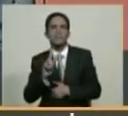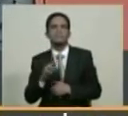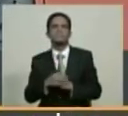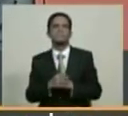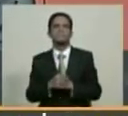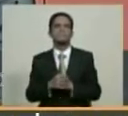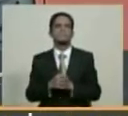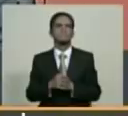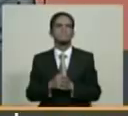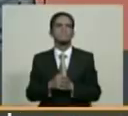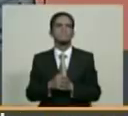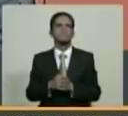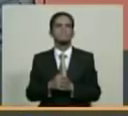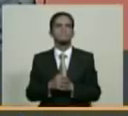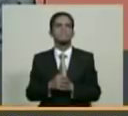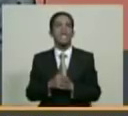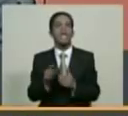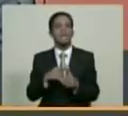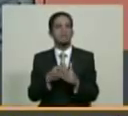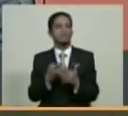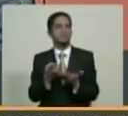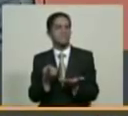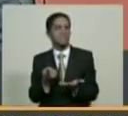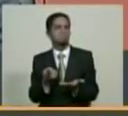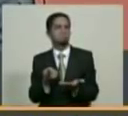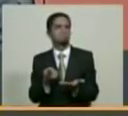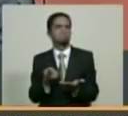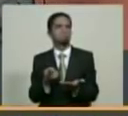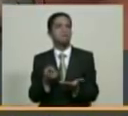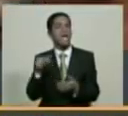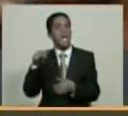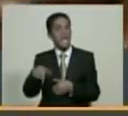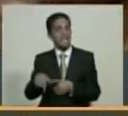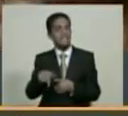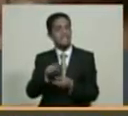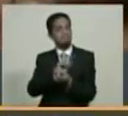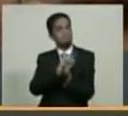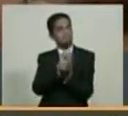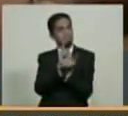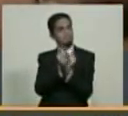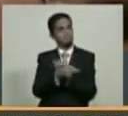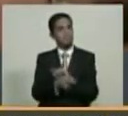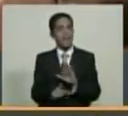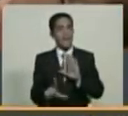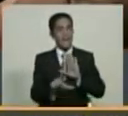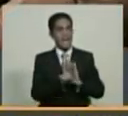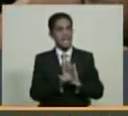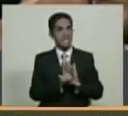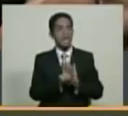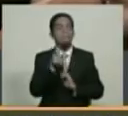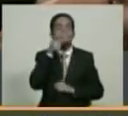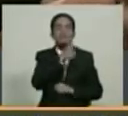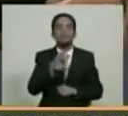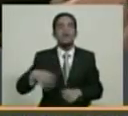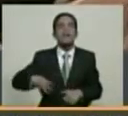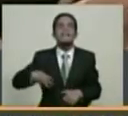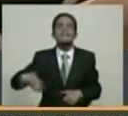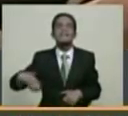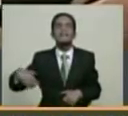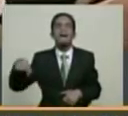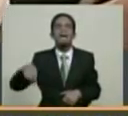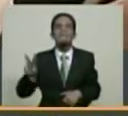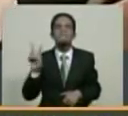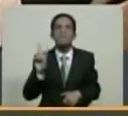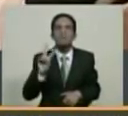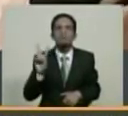que más ganan, los tributos a los más ricos. Incluso con esta reforma, los ricos en Venezuela tienen la mala costumbre